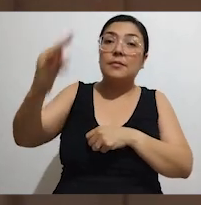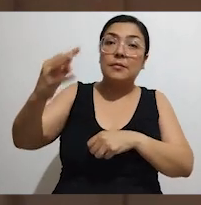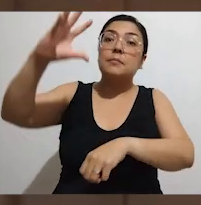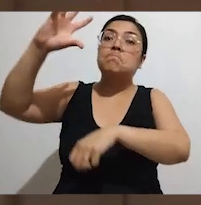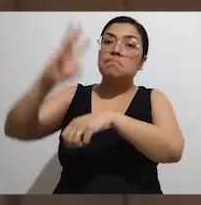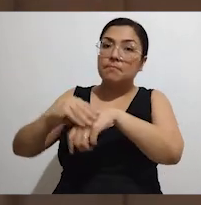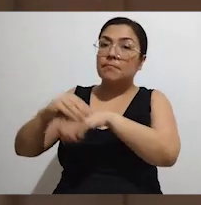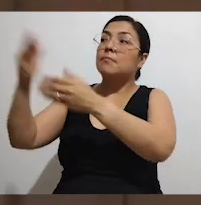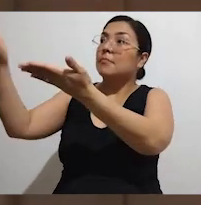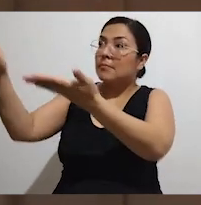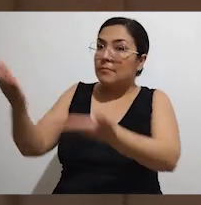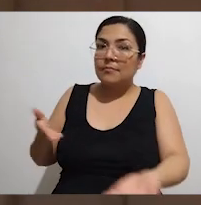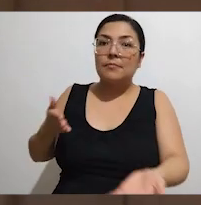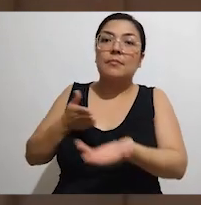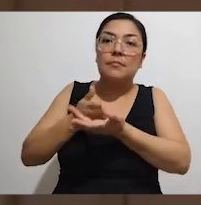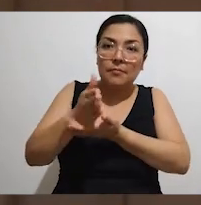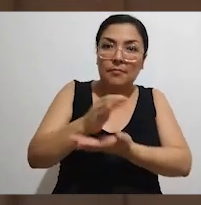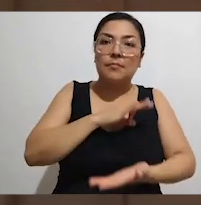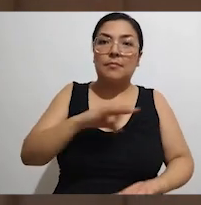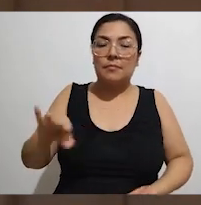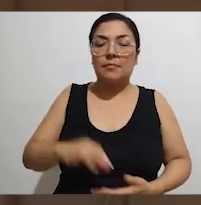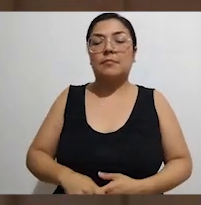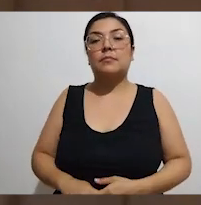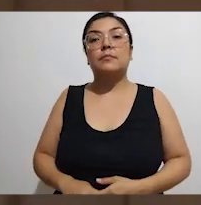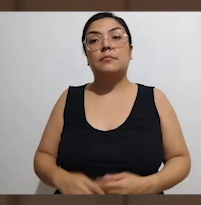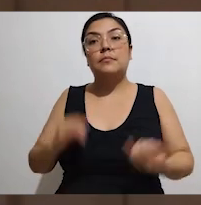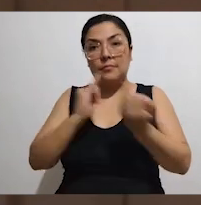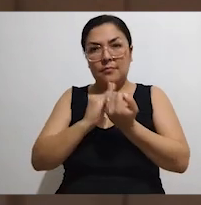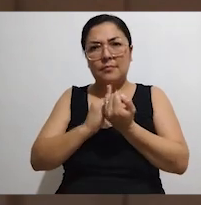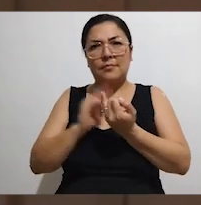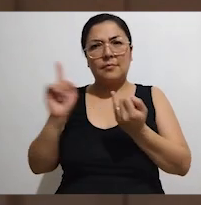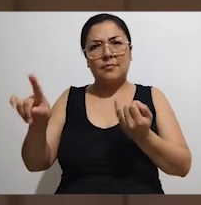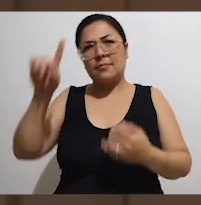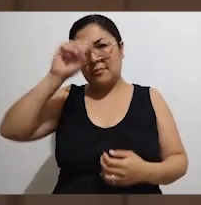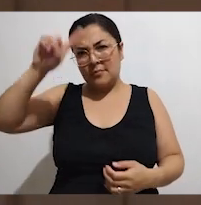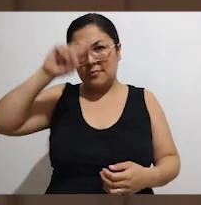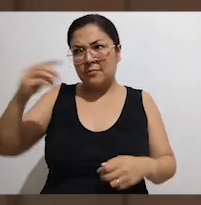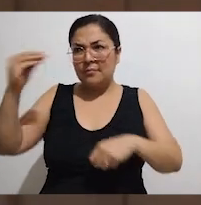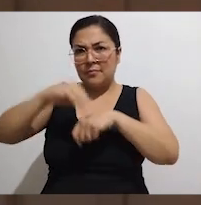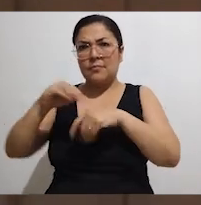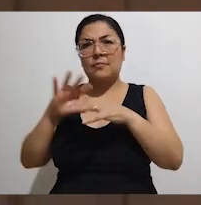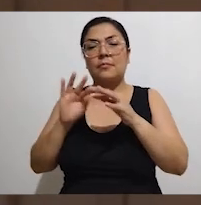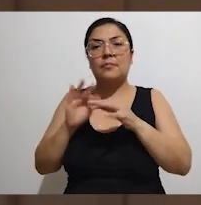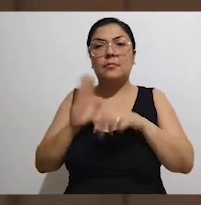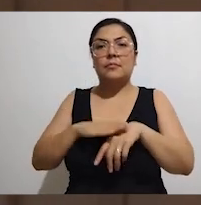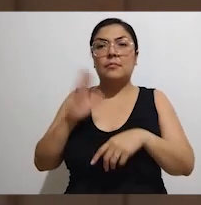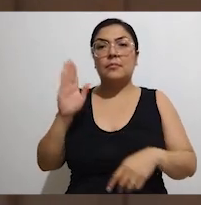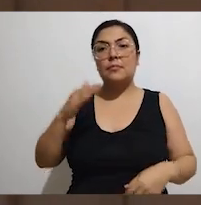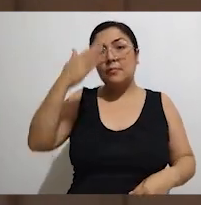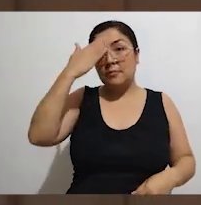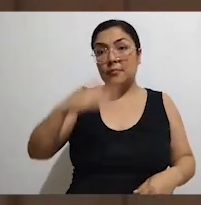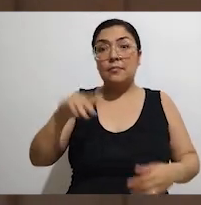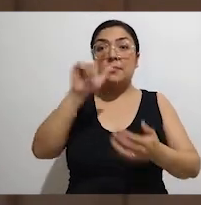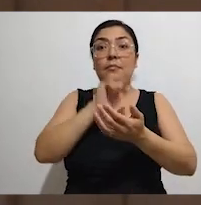que se les otorgue el acceso al país, se les instruye con ciertas características adicionales. Hay que recordar que la